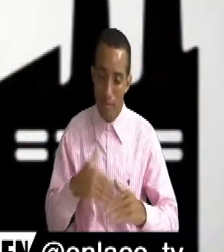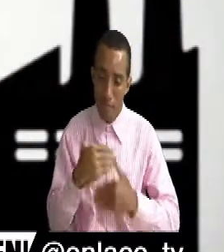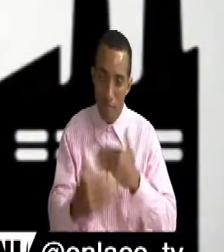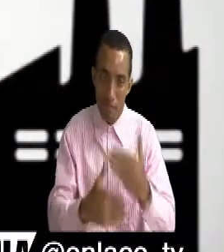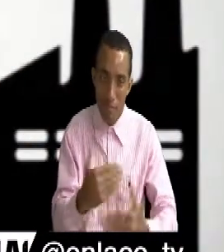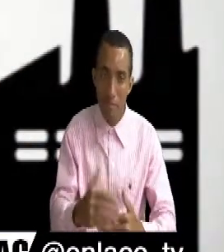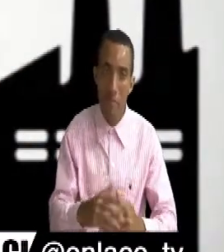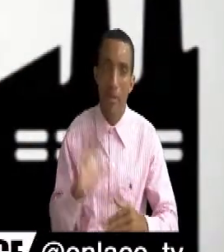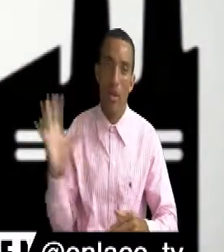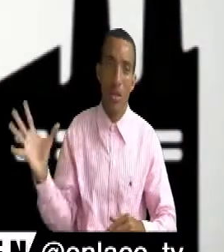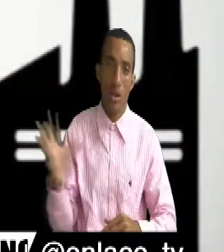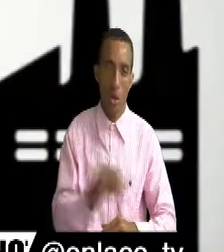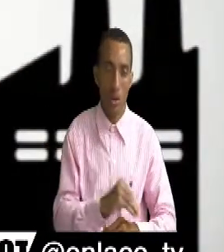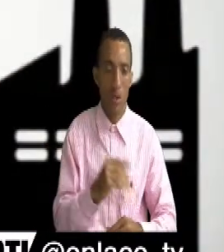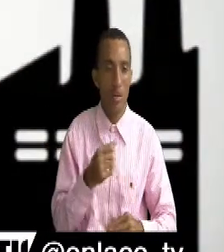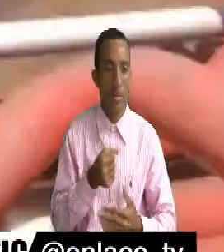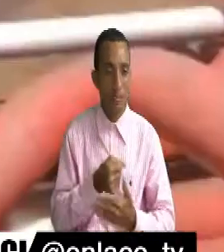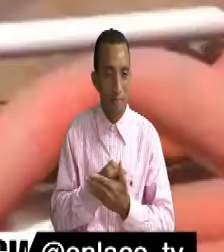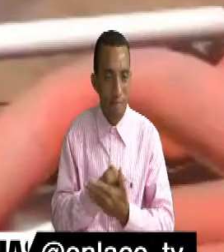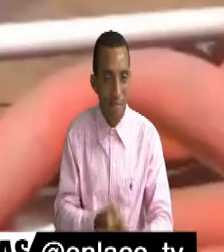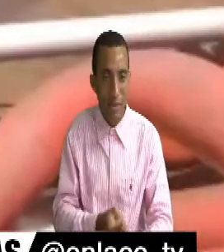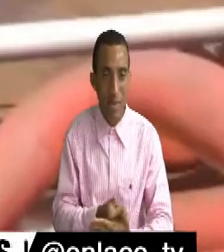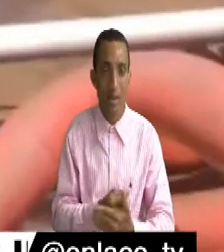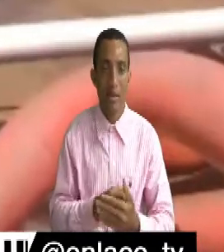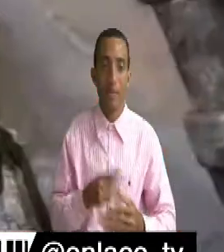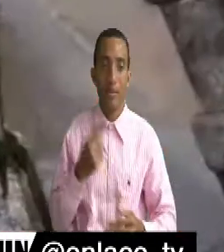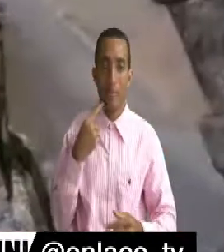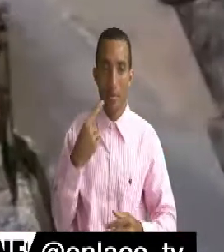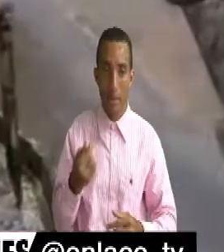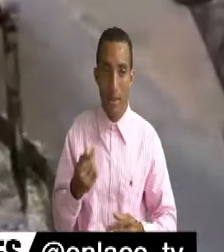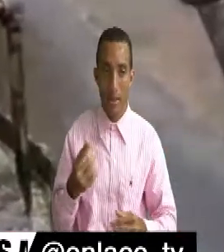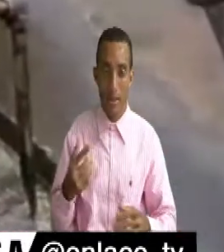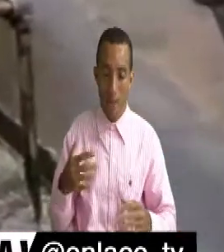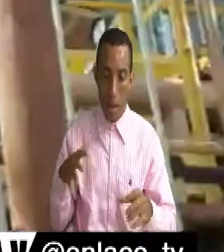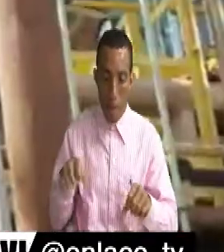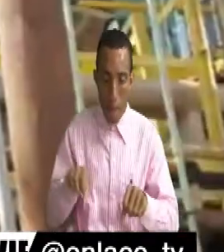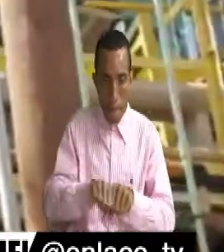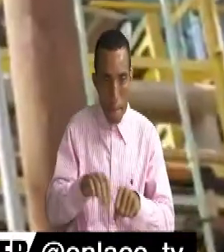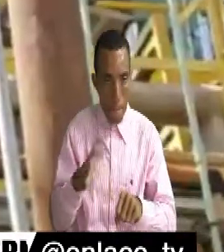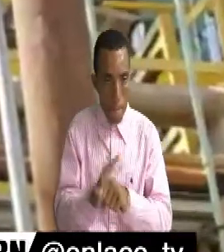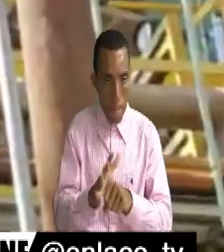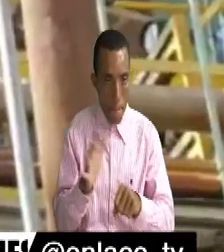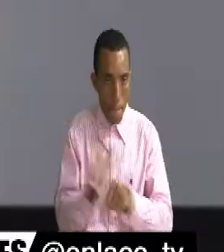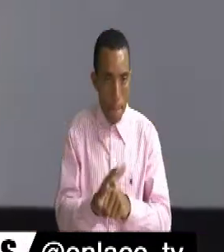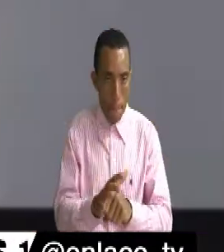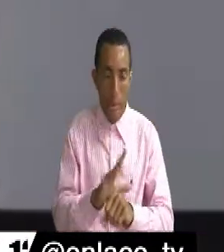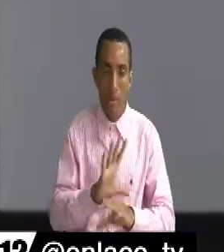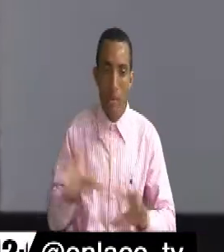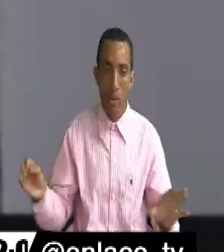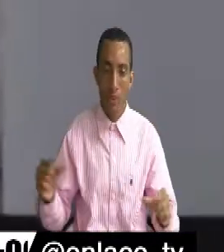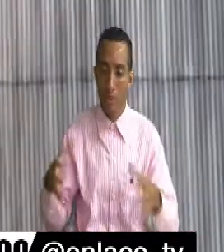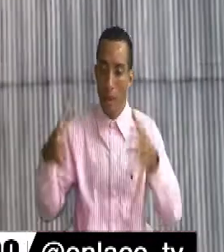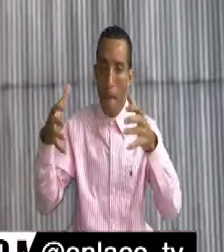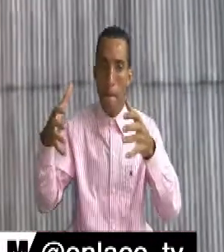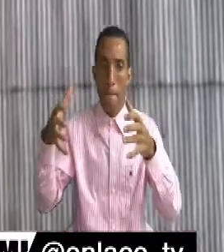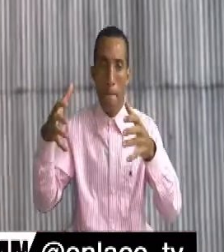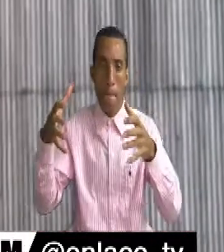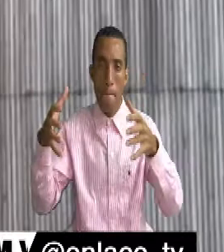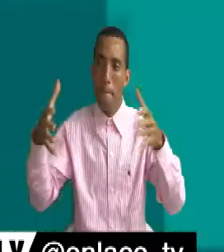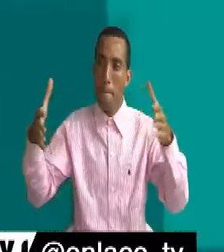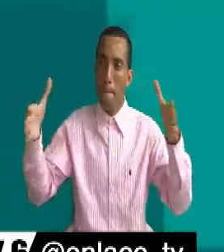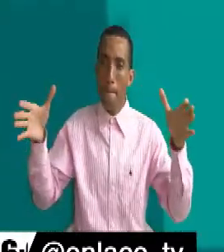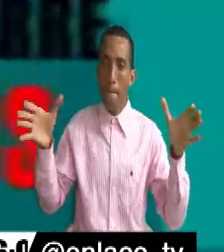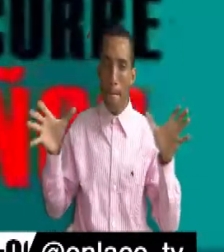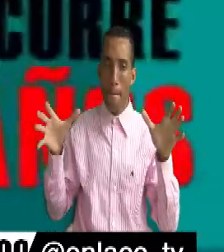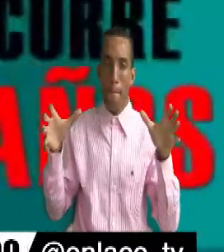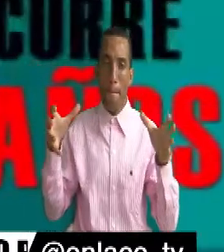mayores temperaturas, mayores presiones, ocasionando que las líneas se tapen, los equipos se dañen, las plantas se paren, los tanques se rompan o colapsen. El daño que antes